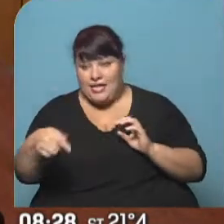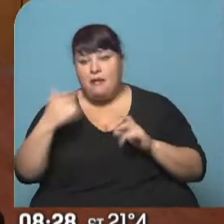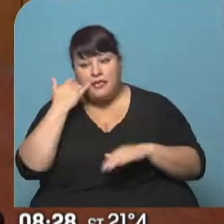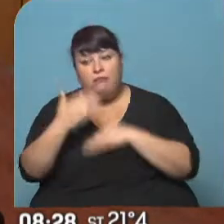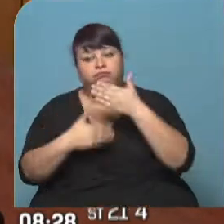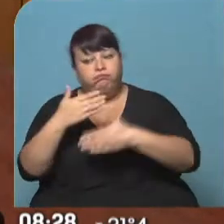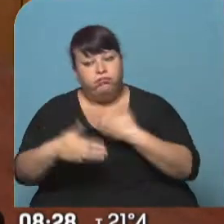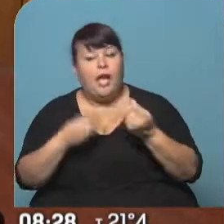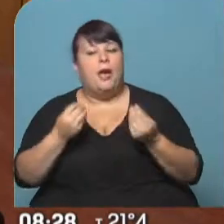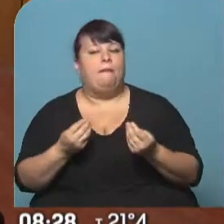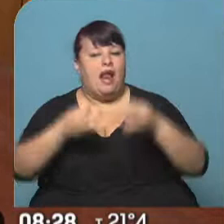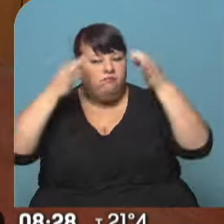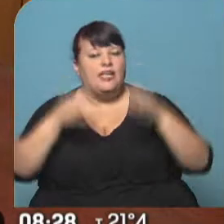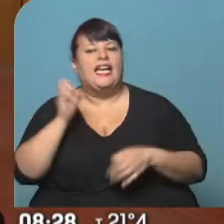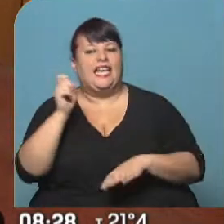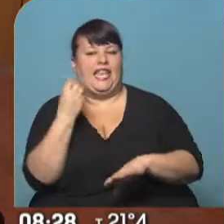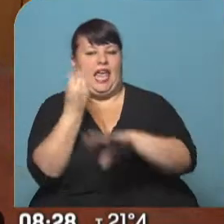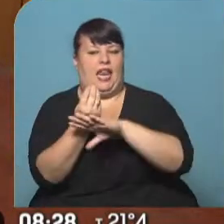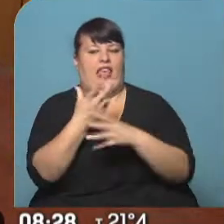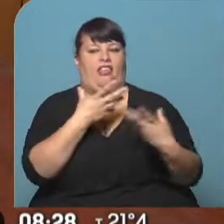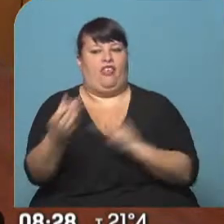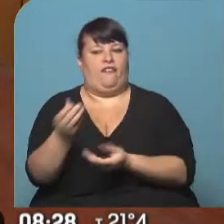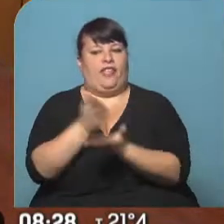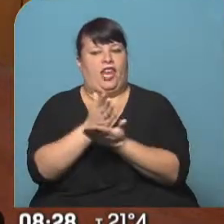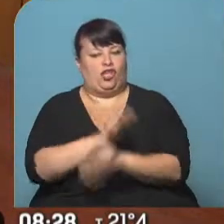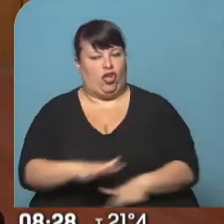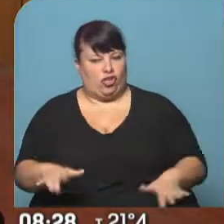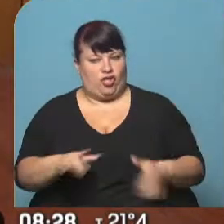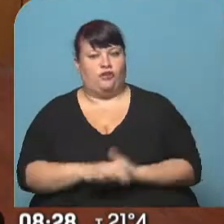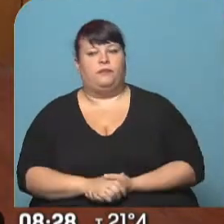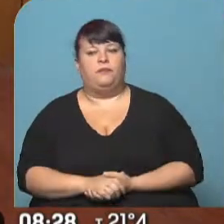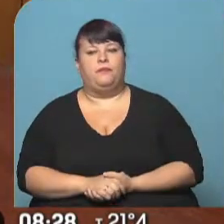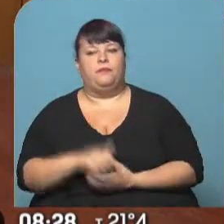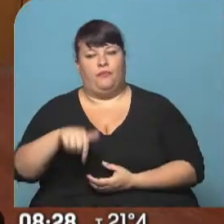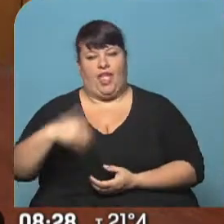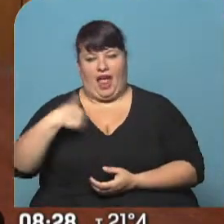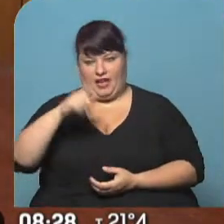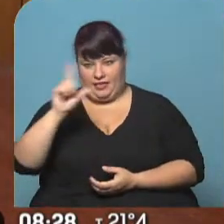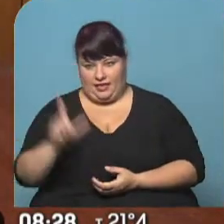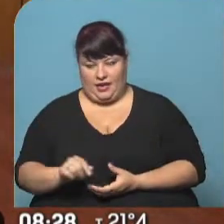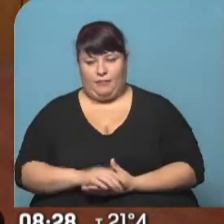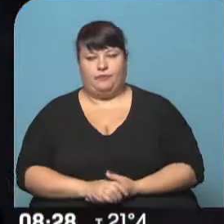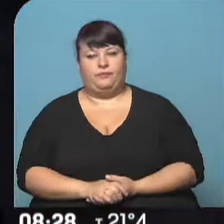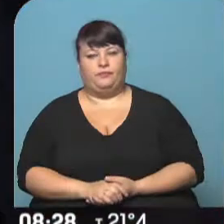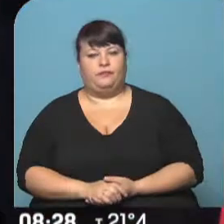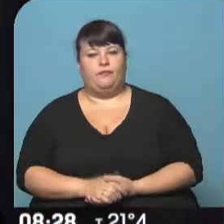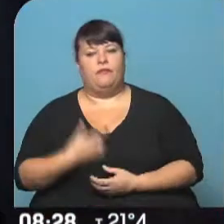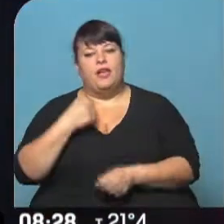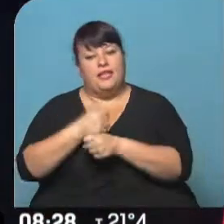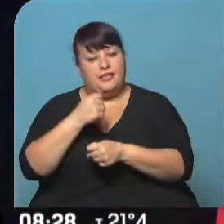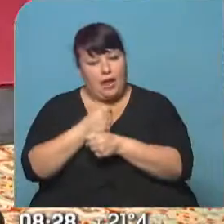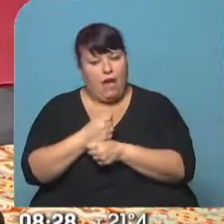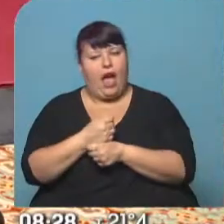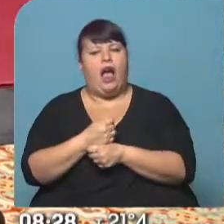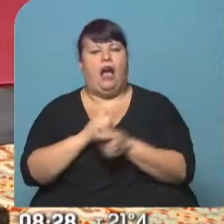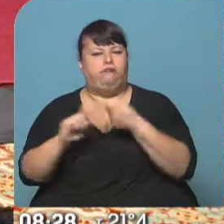paso más para definir quién va a ser el nuevo defensor de los derechos del niño en la república argentina trabajamos con